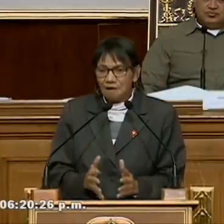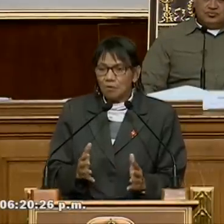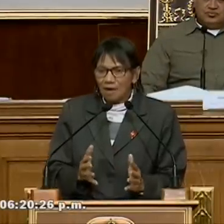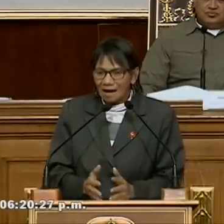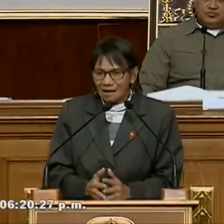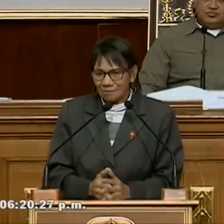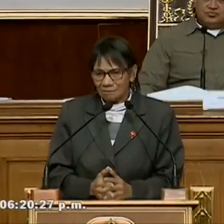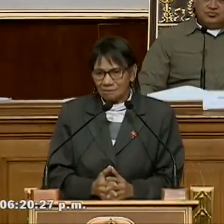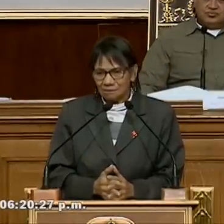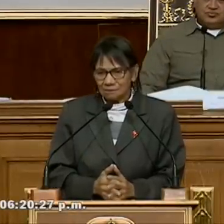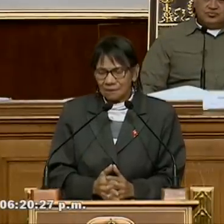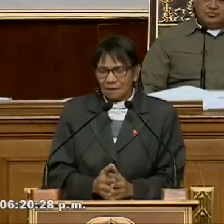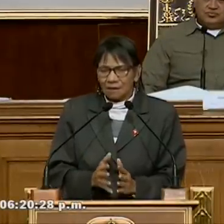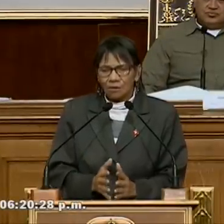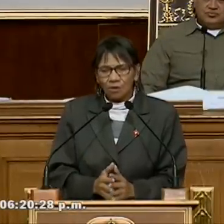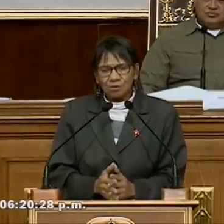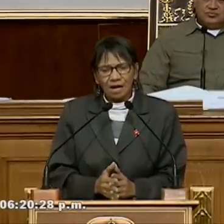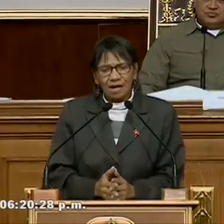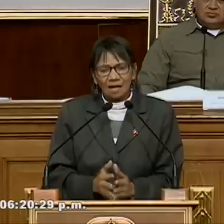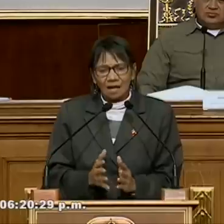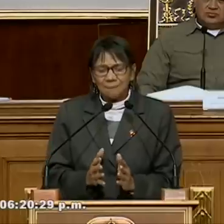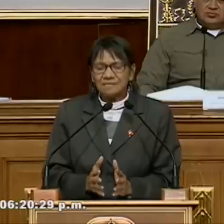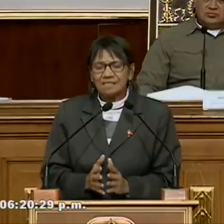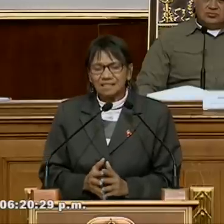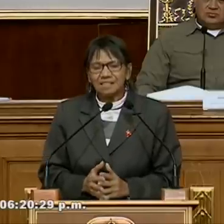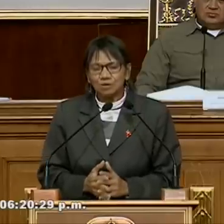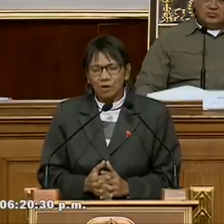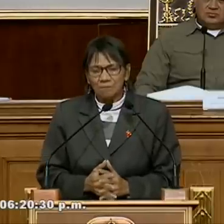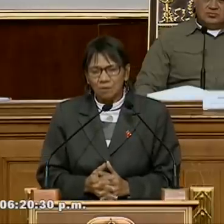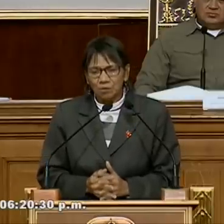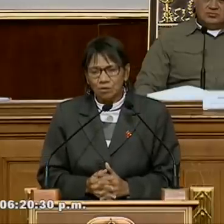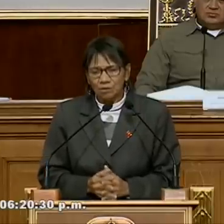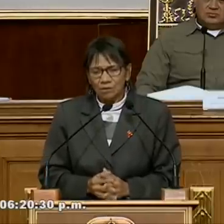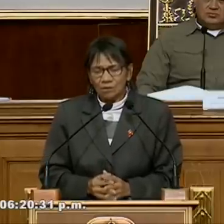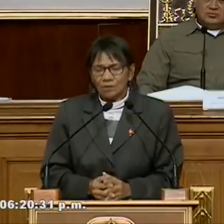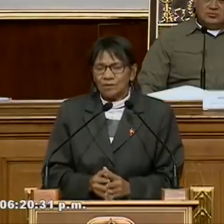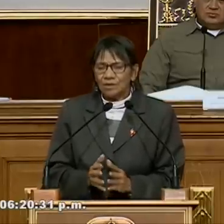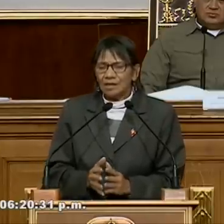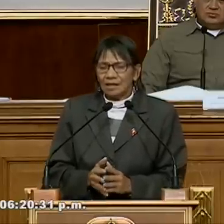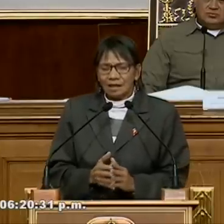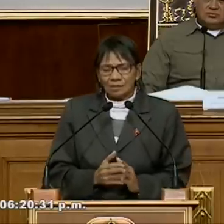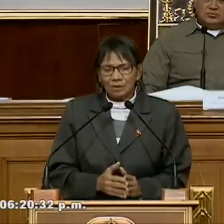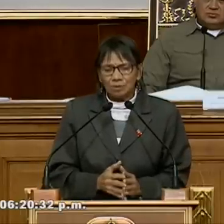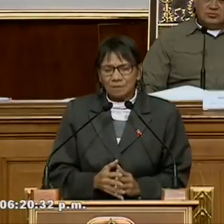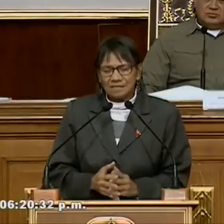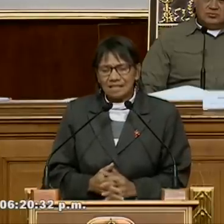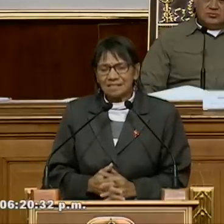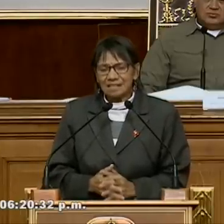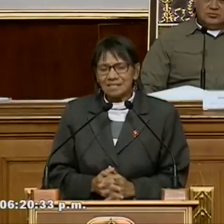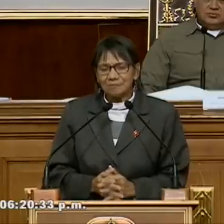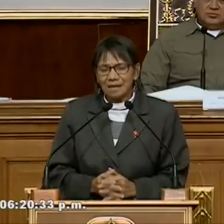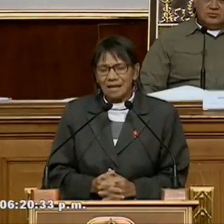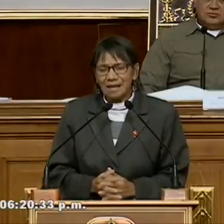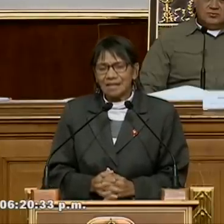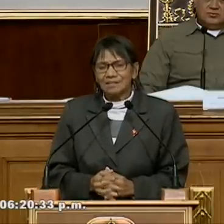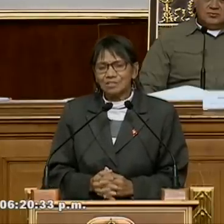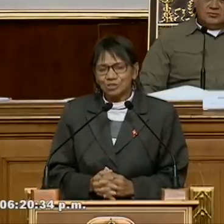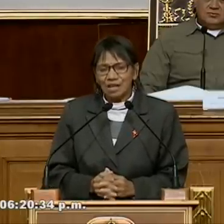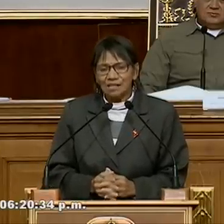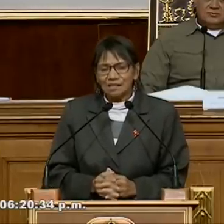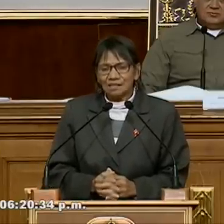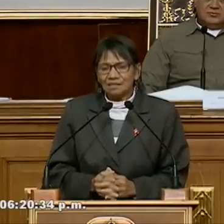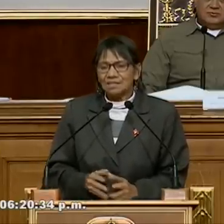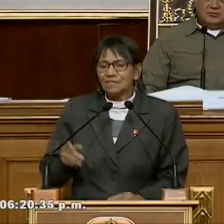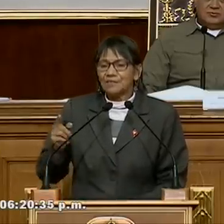e inmoral contra el presidente Nicolás Maduro y nuestro presidente de la Asamblea